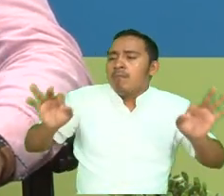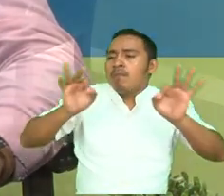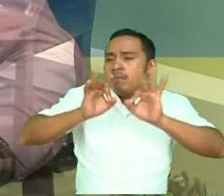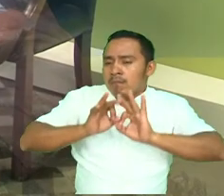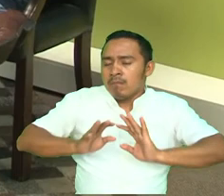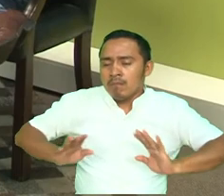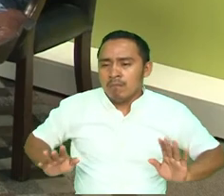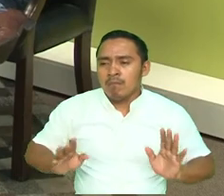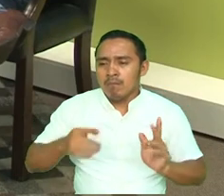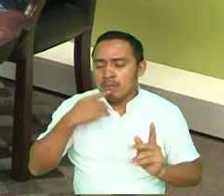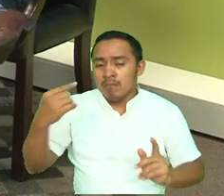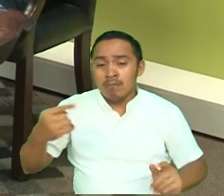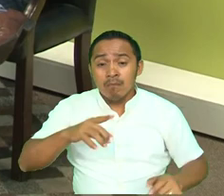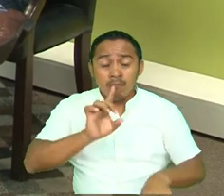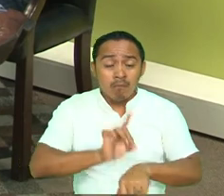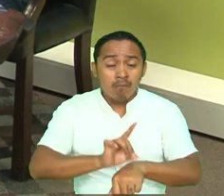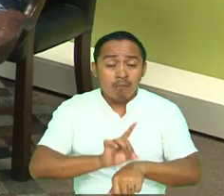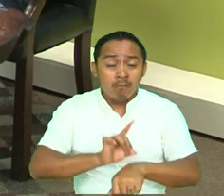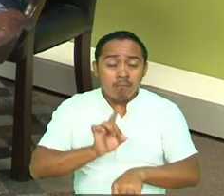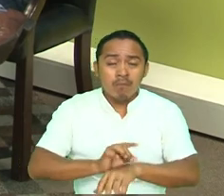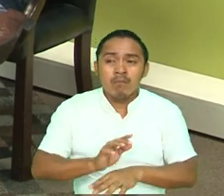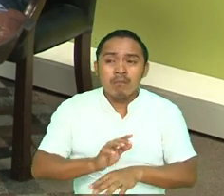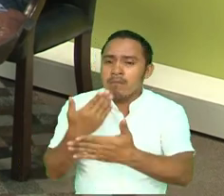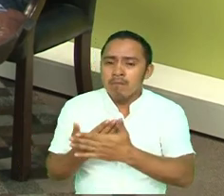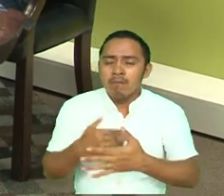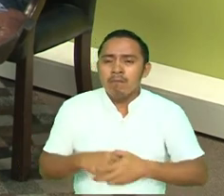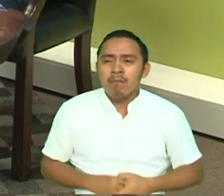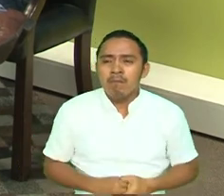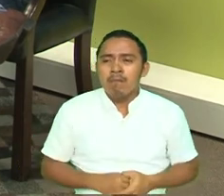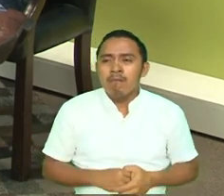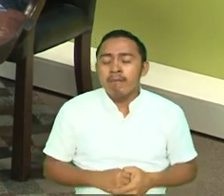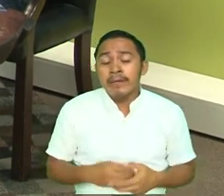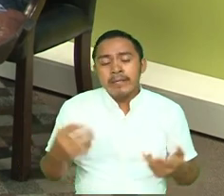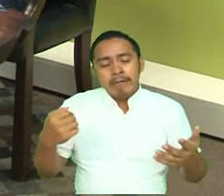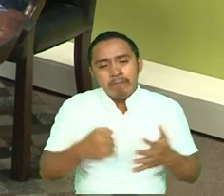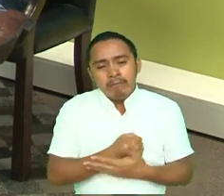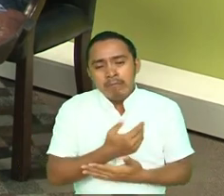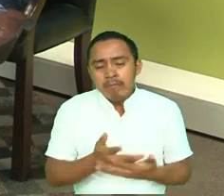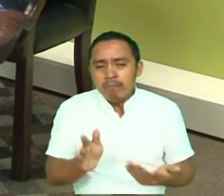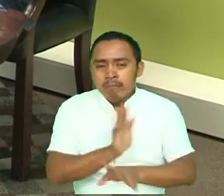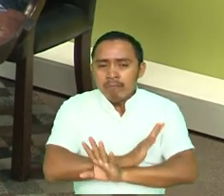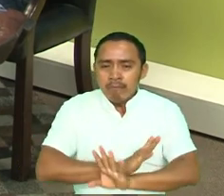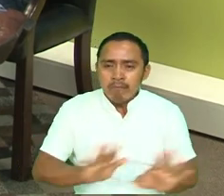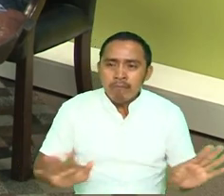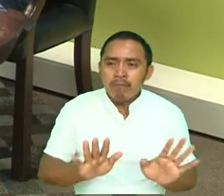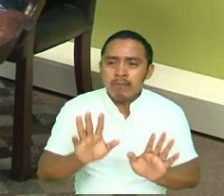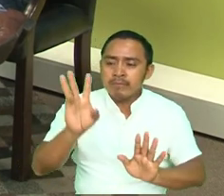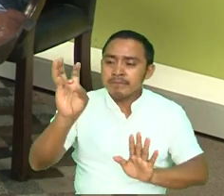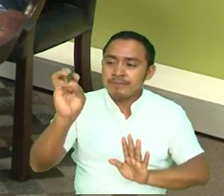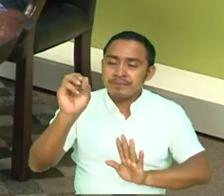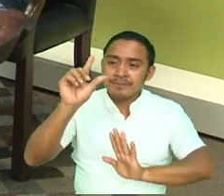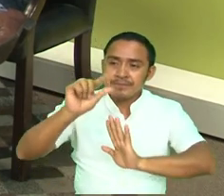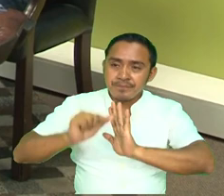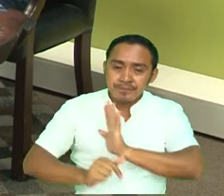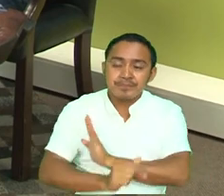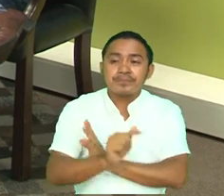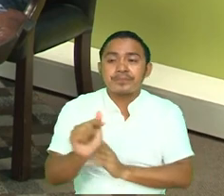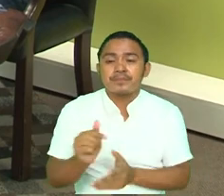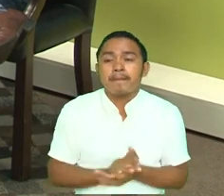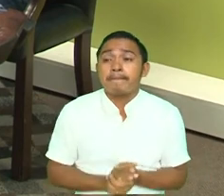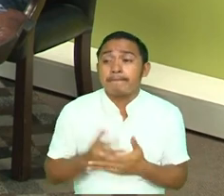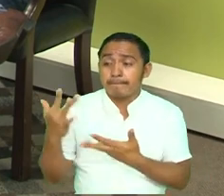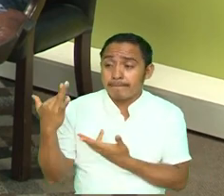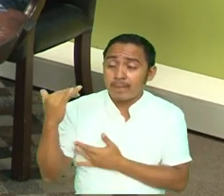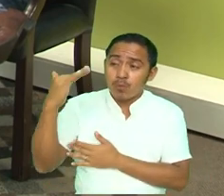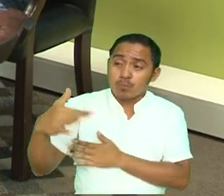esos puntos válidos que habló, doctor. Le agradecemos. Lamentablemente ya llegamos a los 30 minutos que dura este programa. Le